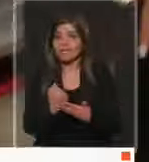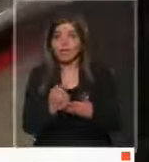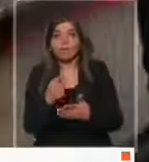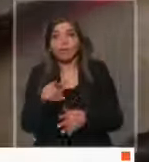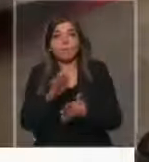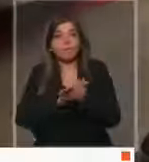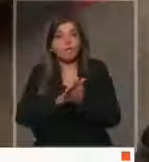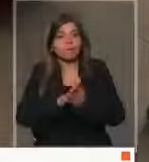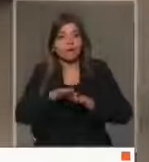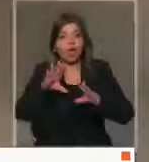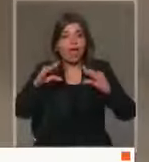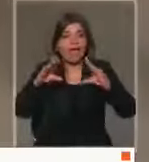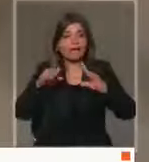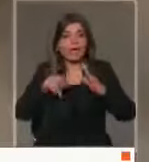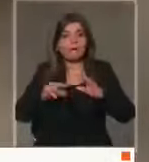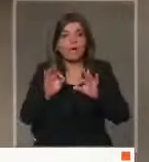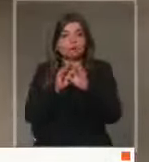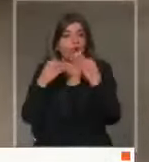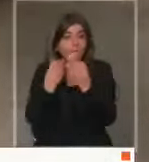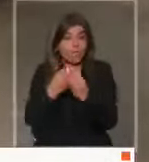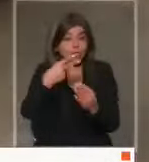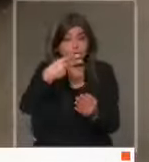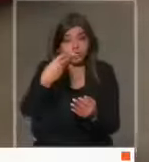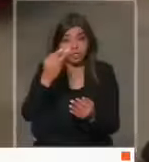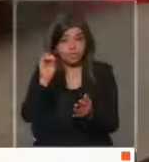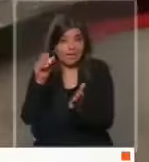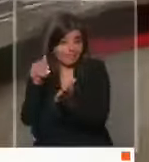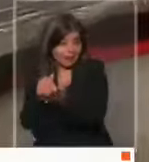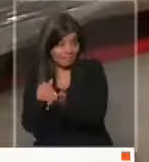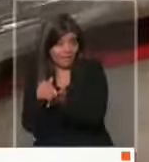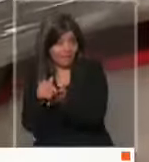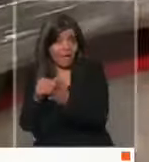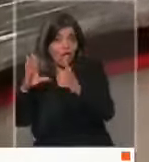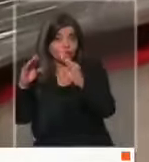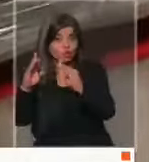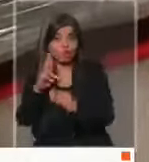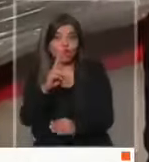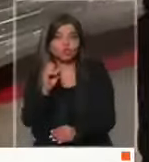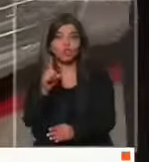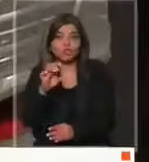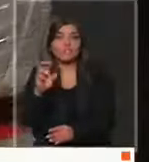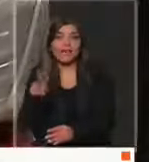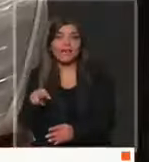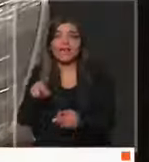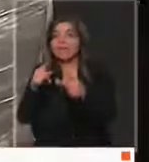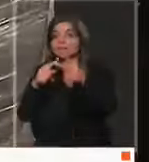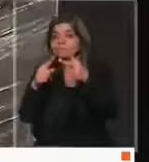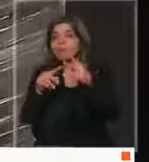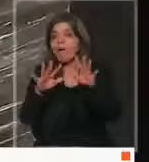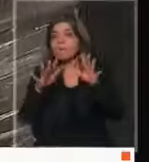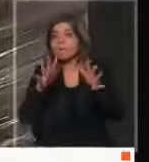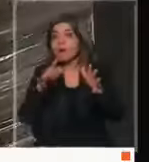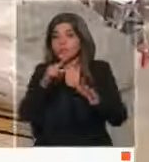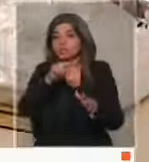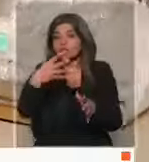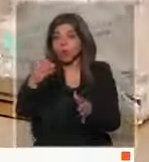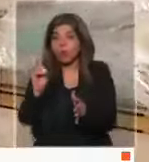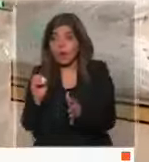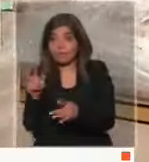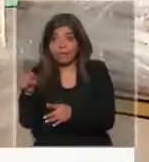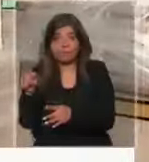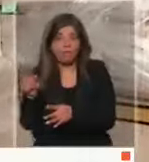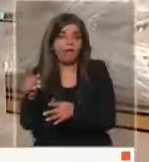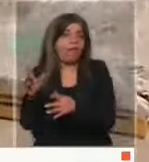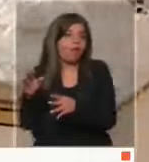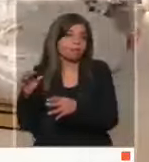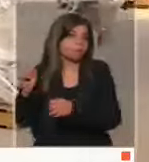abajo completa vale unos 230 mil y este es un colchón Rosen y el Ergo por lo menos vale 140 en la tienda. Lo tiene